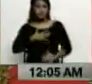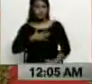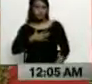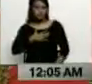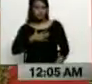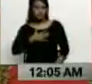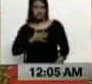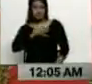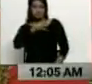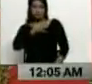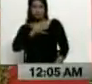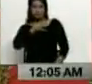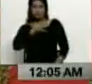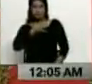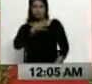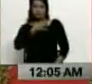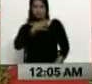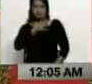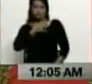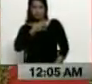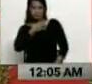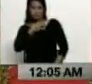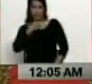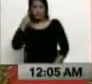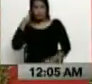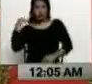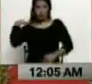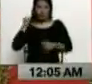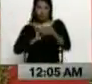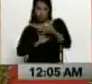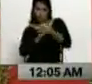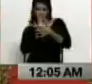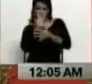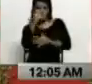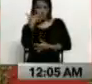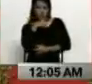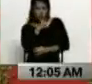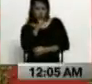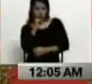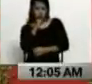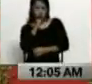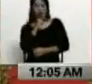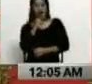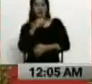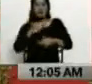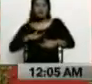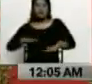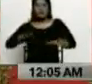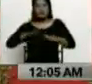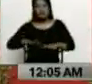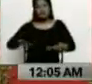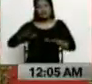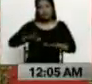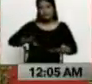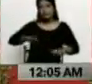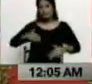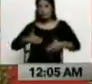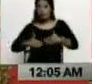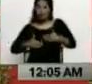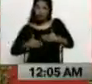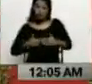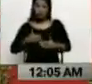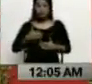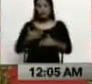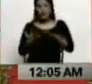entró un frío les entró un frío en la espalda que los entivi de un guamazo entonces cada uno a su modo